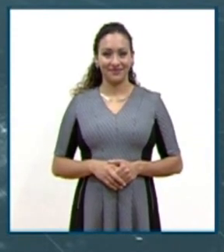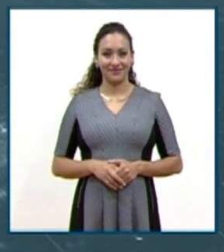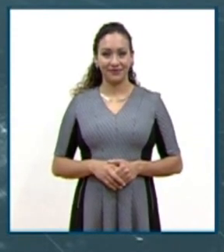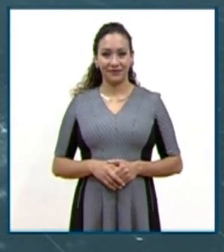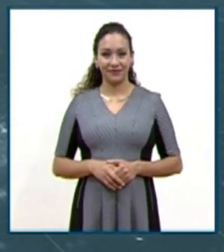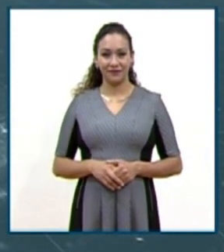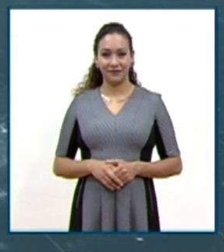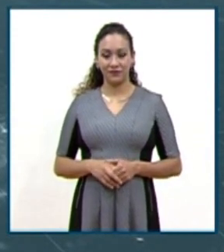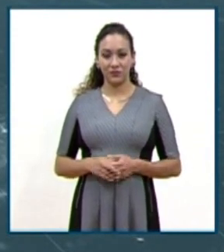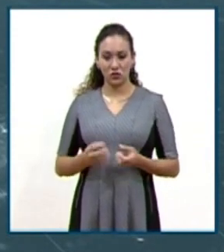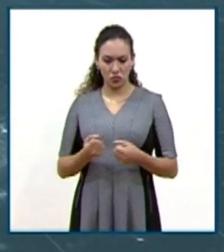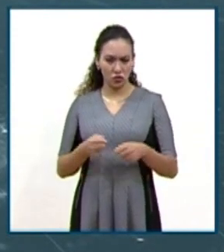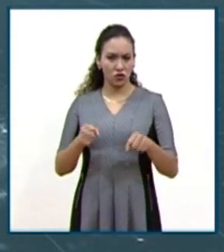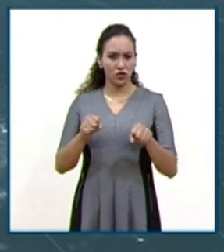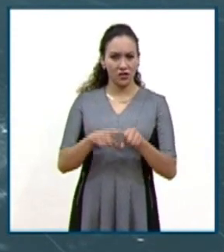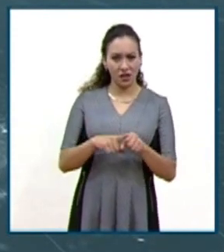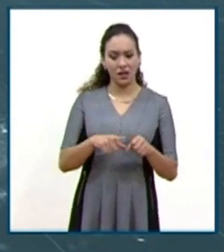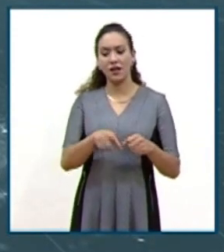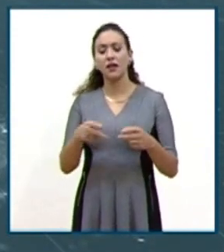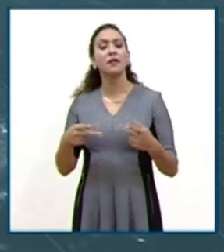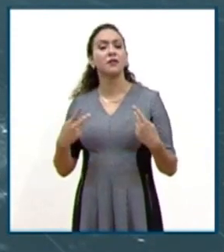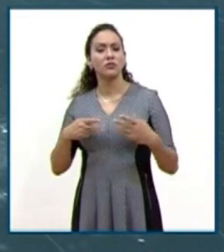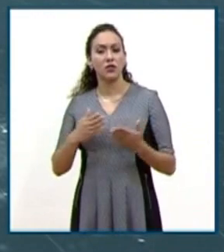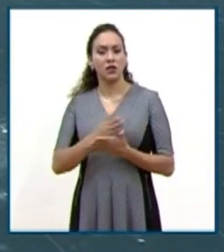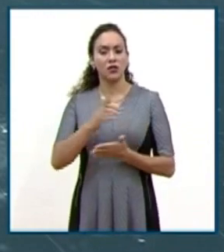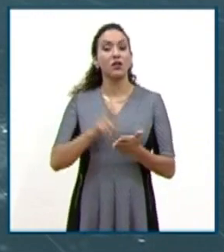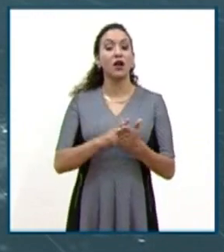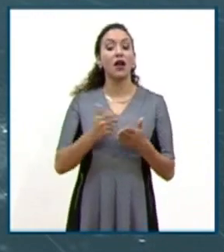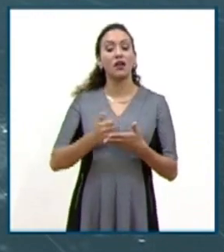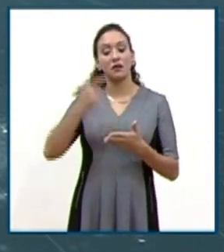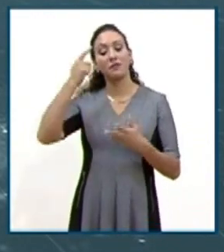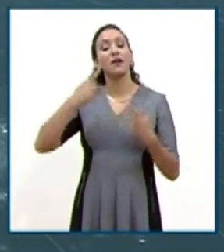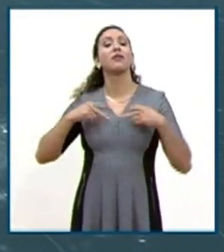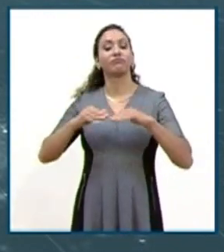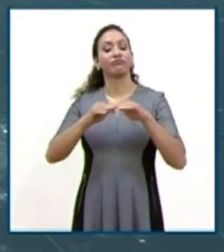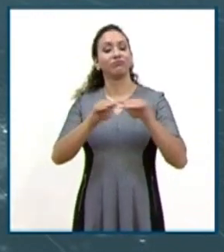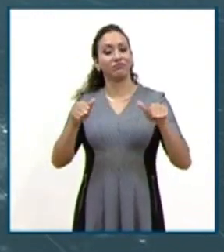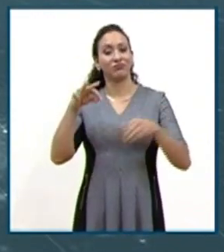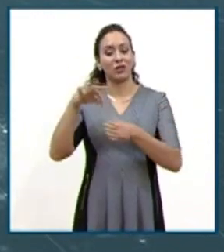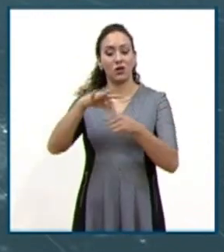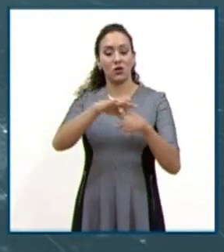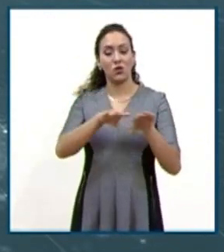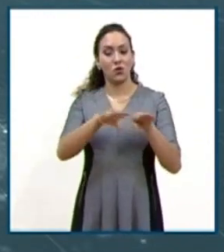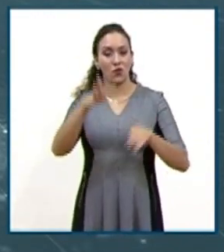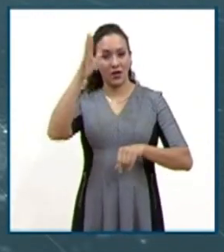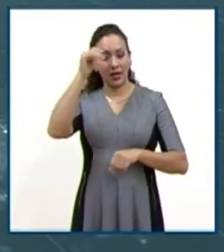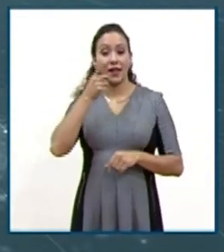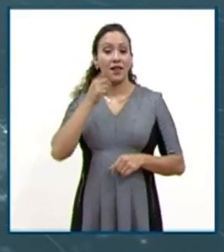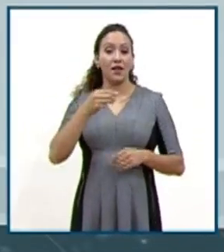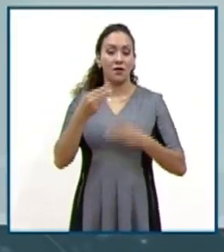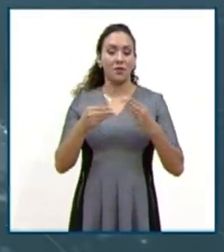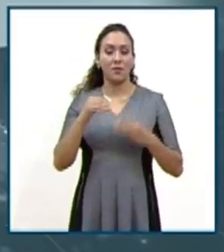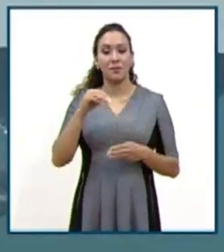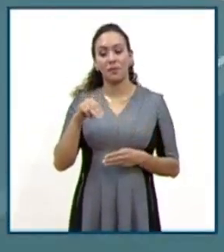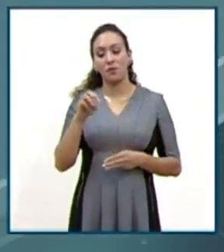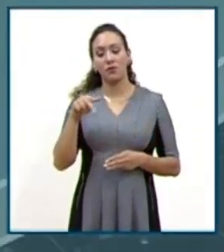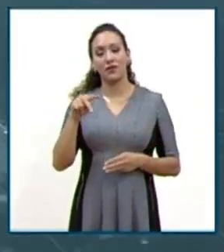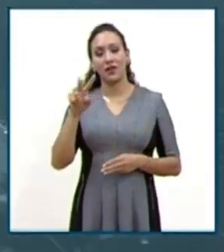Sociedad y justicia son pilares que sostienen a toda sociedad democrática, aseguró el consejero José Alfonso Montalvo.